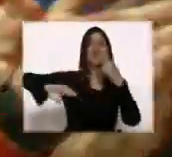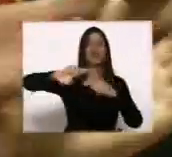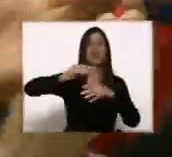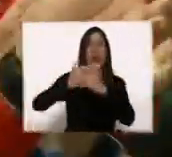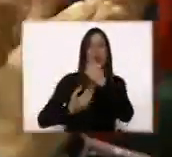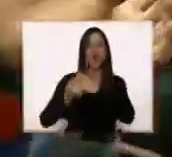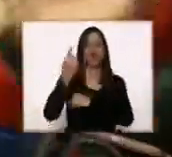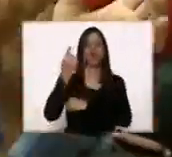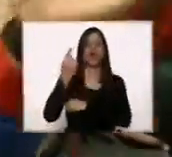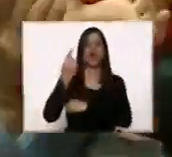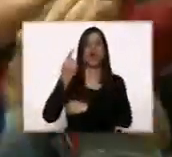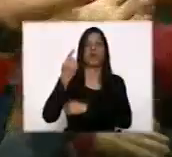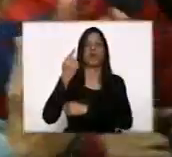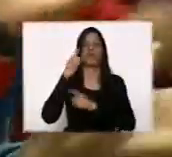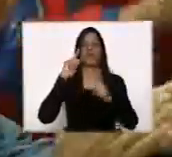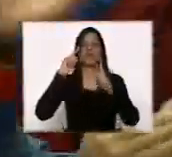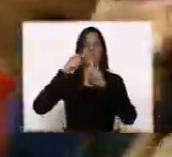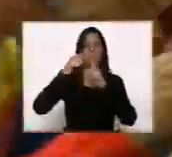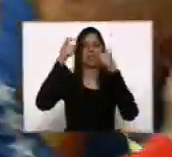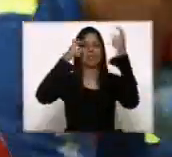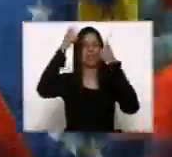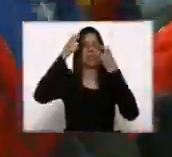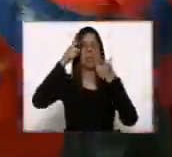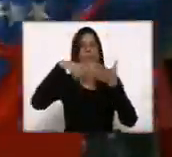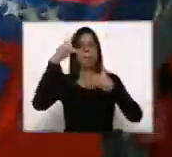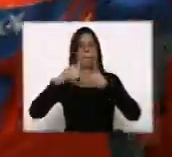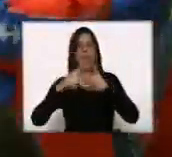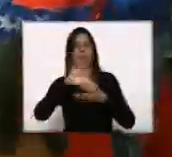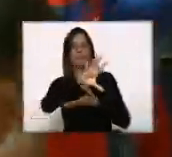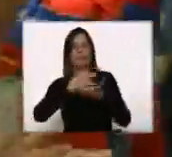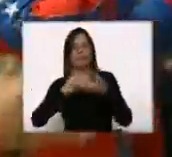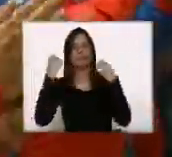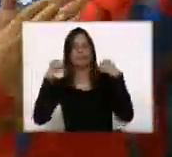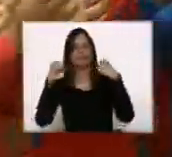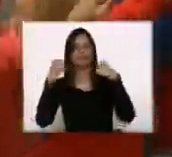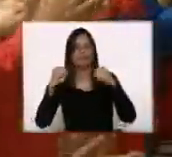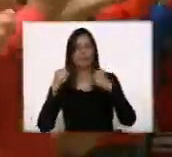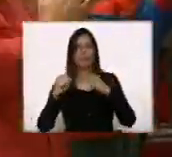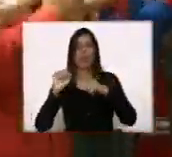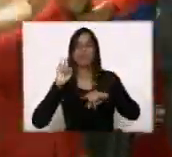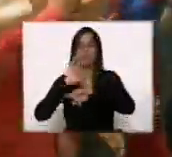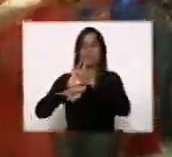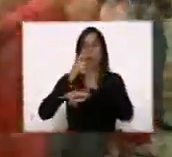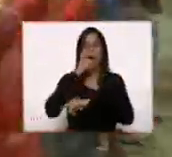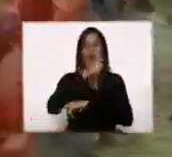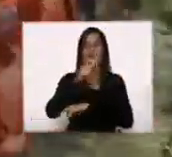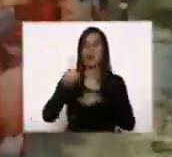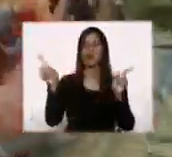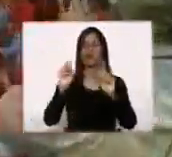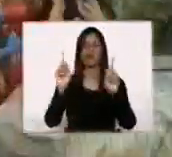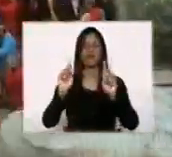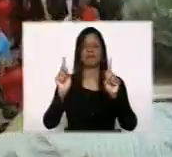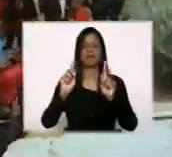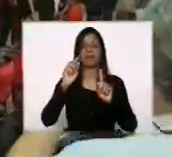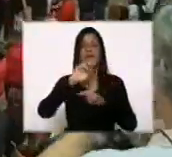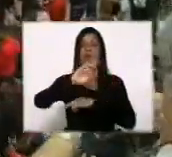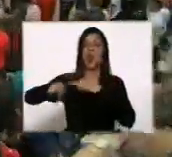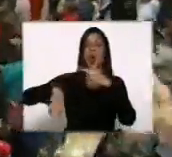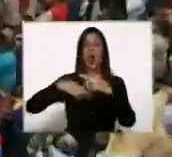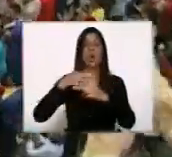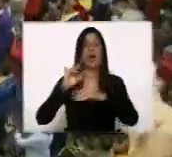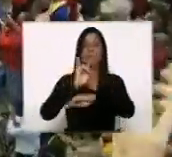bolivariana, para continuar el legado del comandante Hugo Chávez. No habrá más traiciones a nuestro pueblo. No habrá